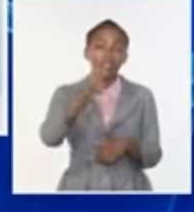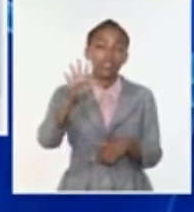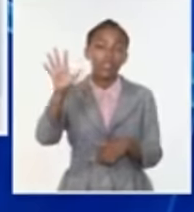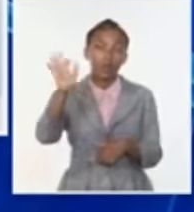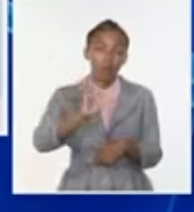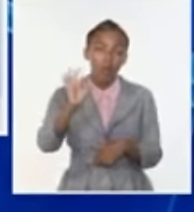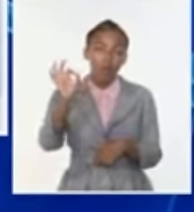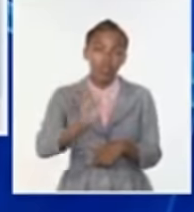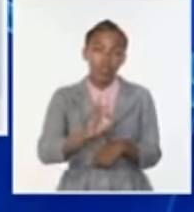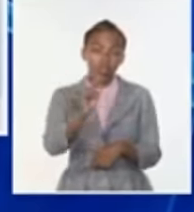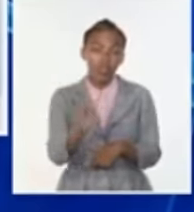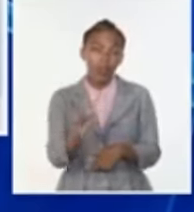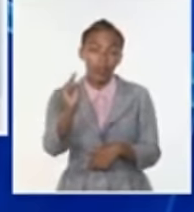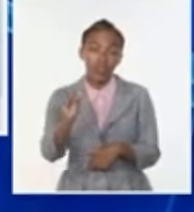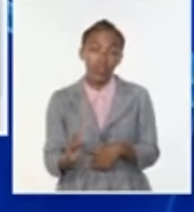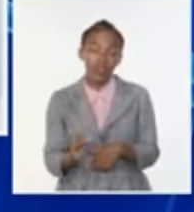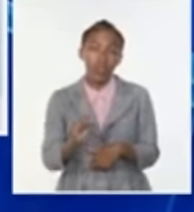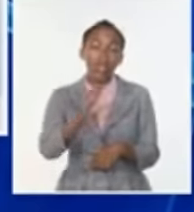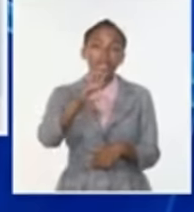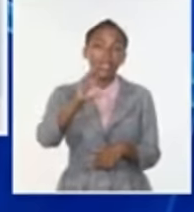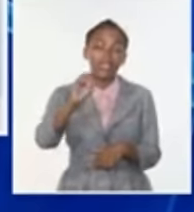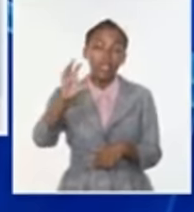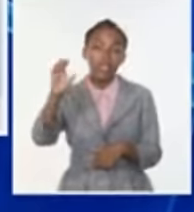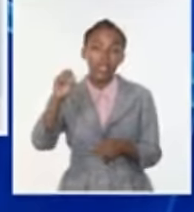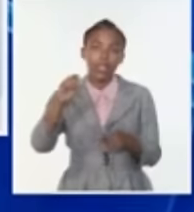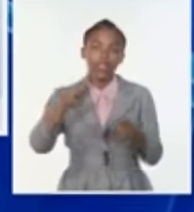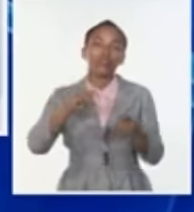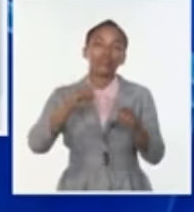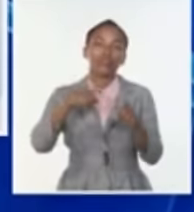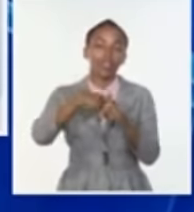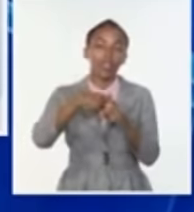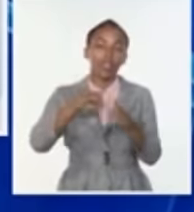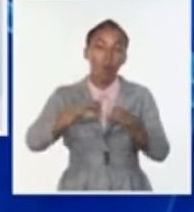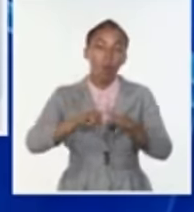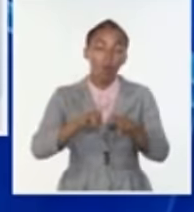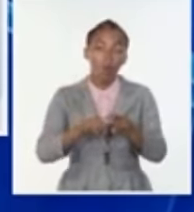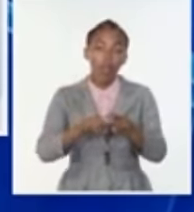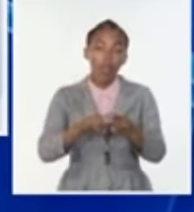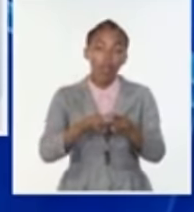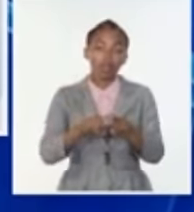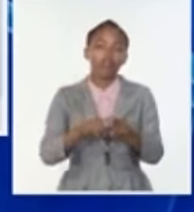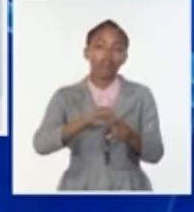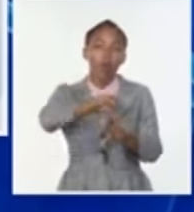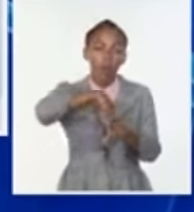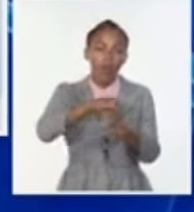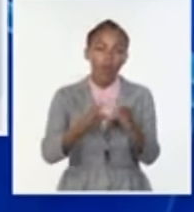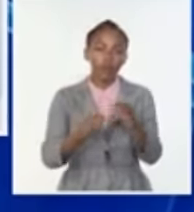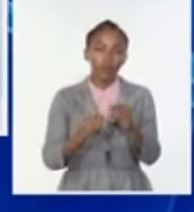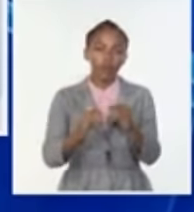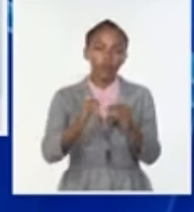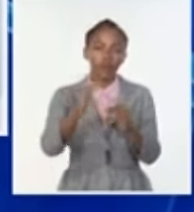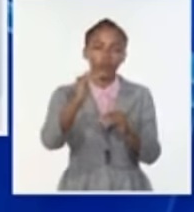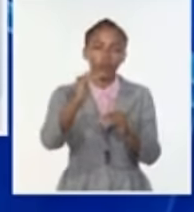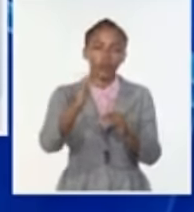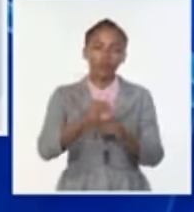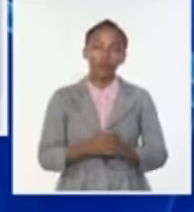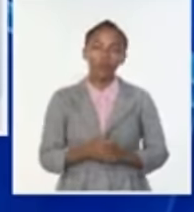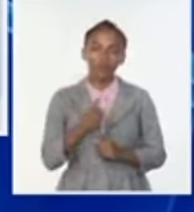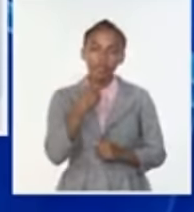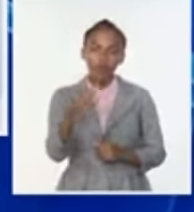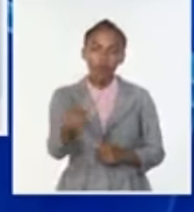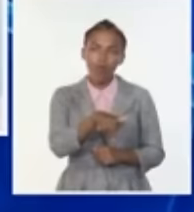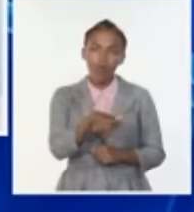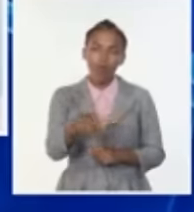500 kilowatt hora. Lo hicimos. Dijimos también que eso no tenía un